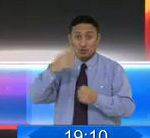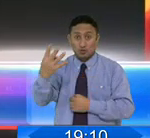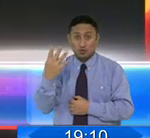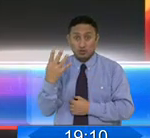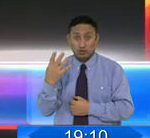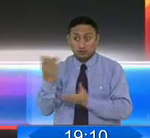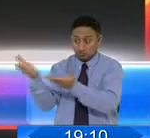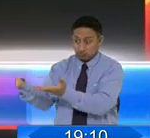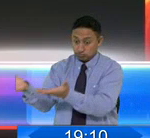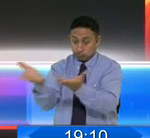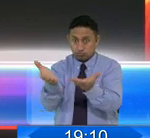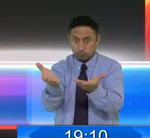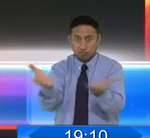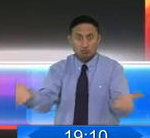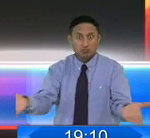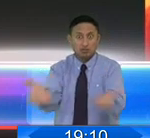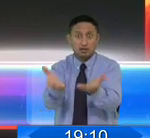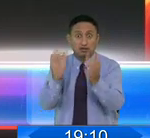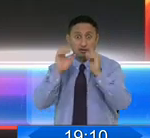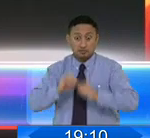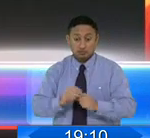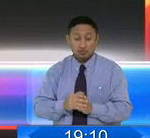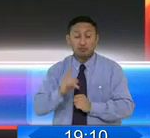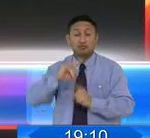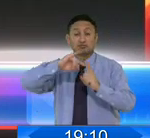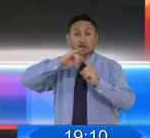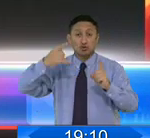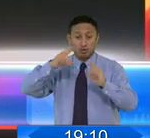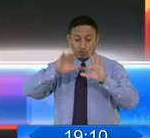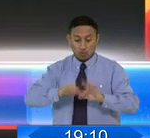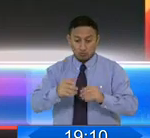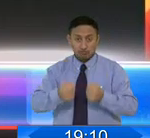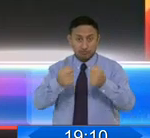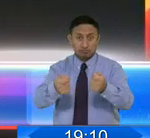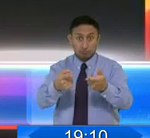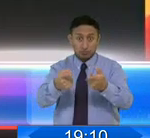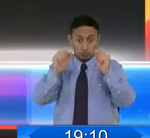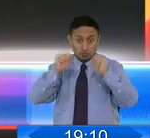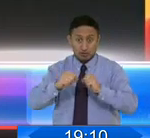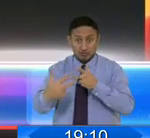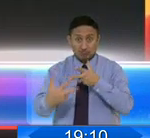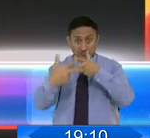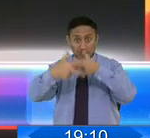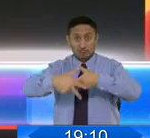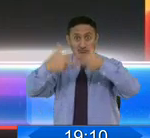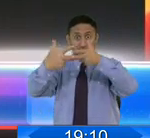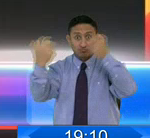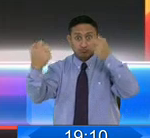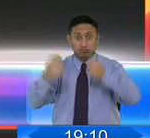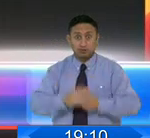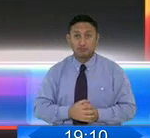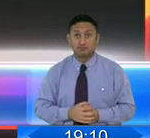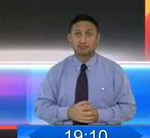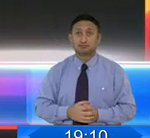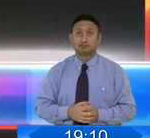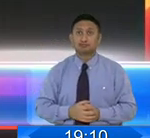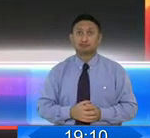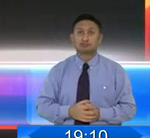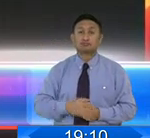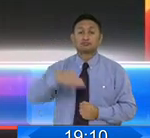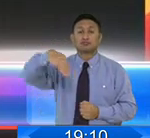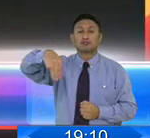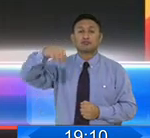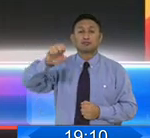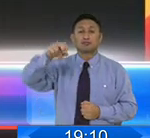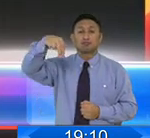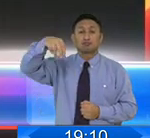las facilidades de medios tecnológicos para que el señor Mendoza Arévalo Daniel Isaac